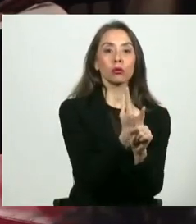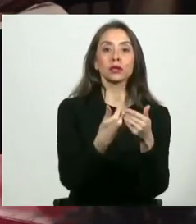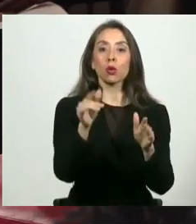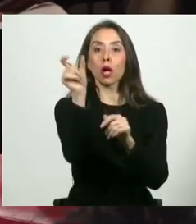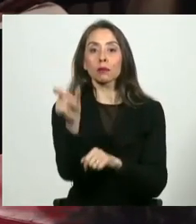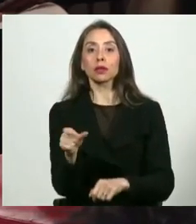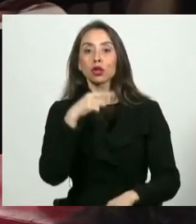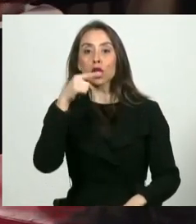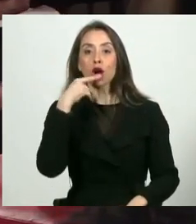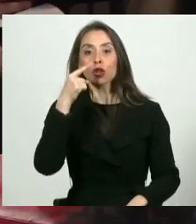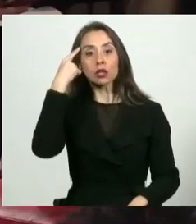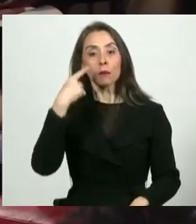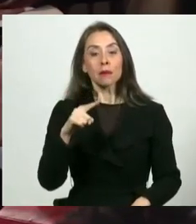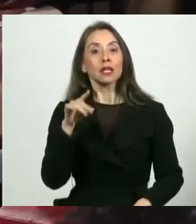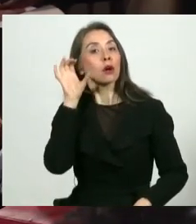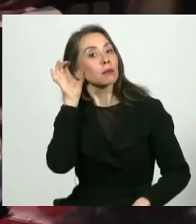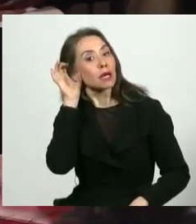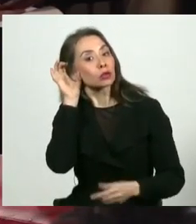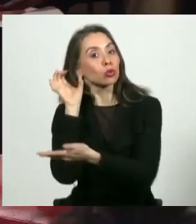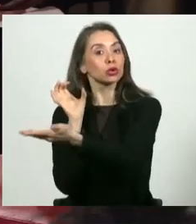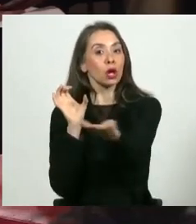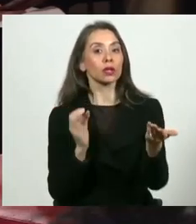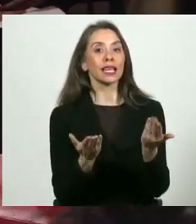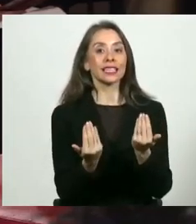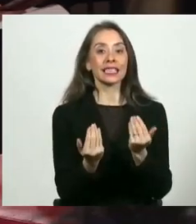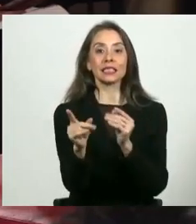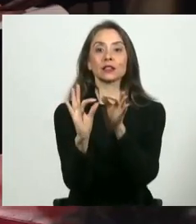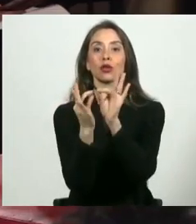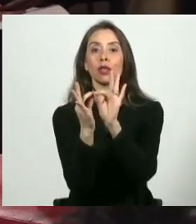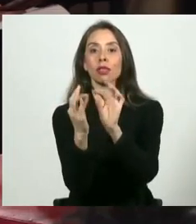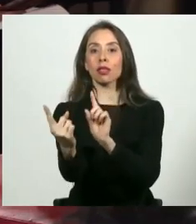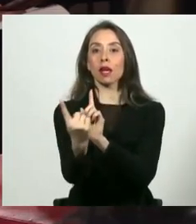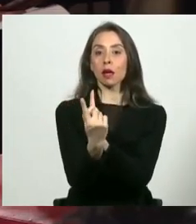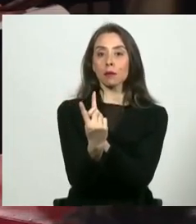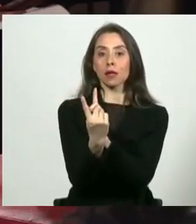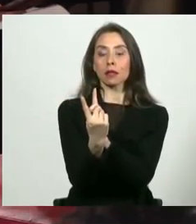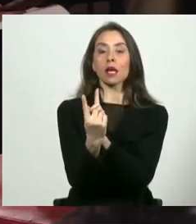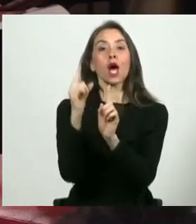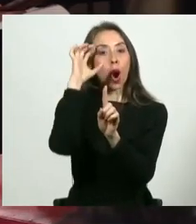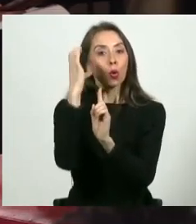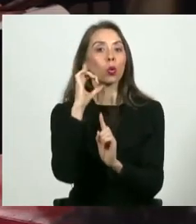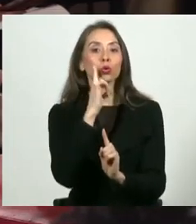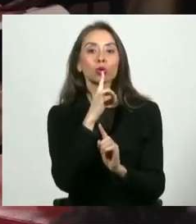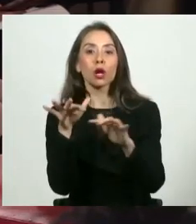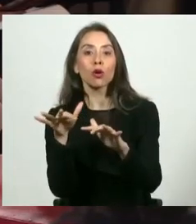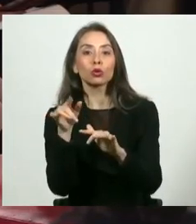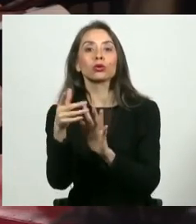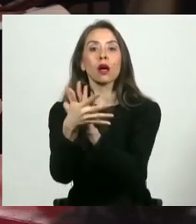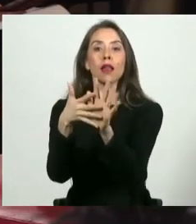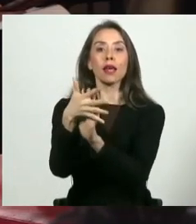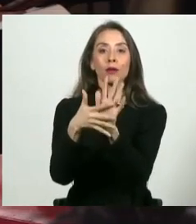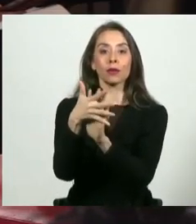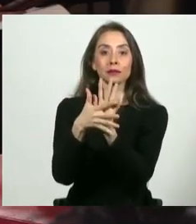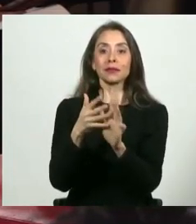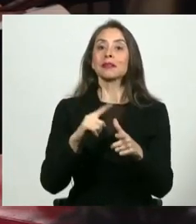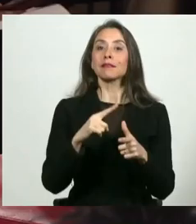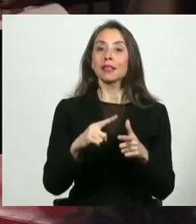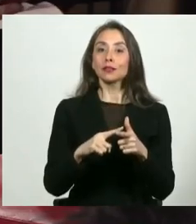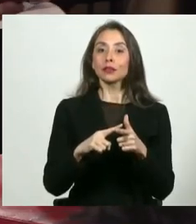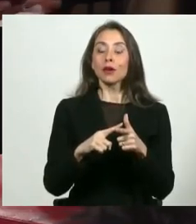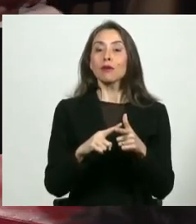persona oyente, pero para escucharlo usted necesito usar el intérprete, usar la cultura sorda, la lengua de señas. Entonces, eso